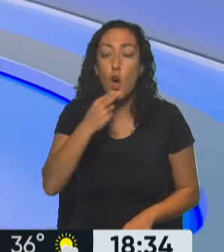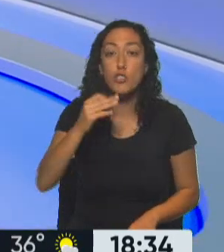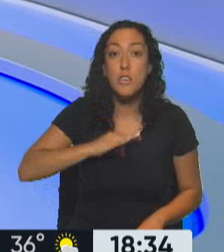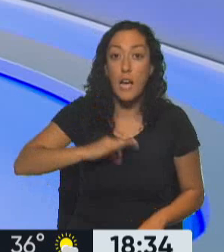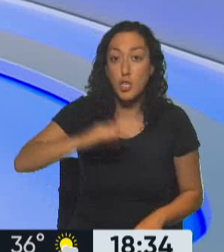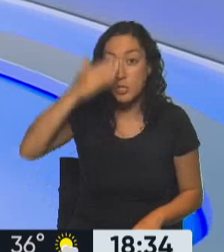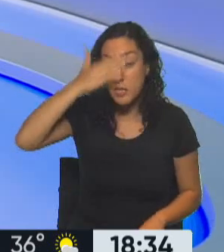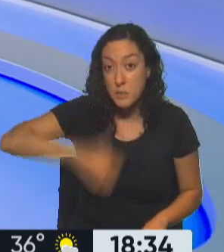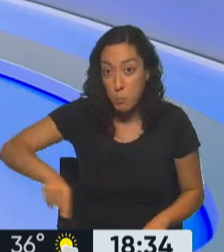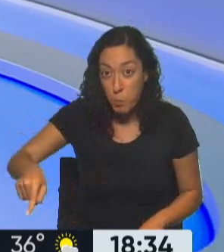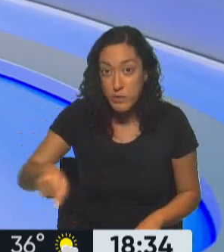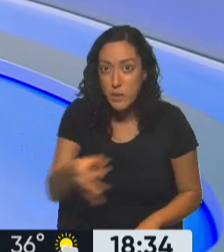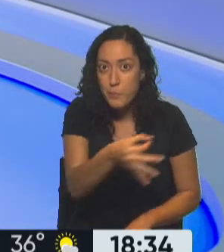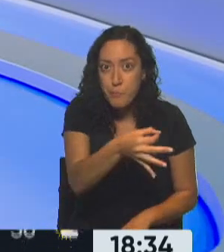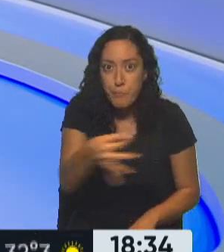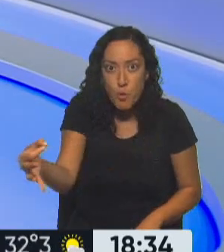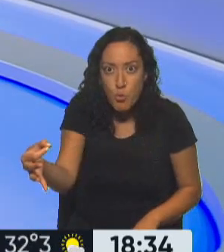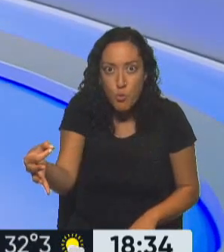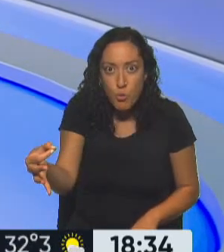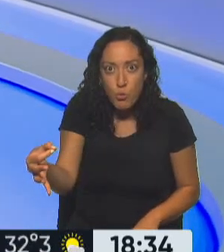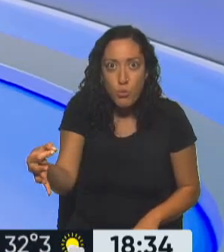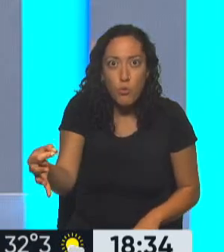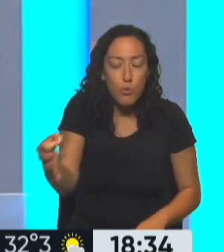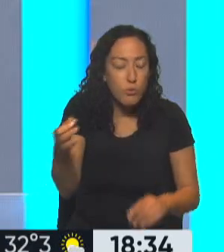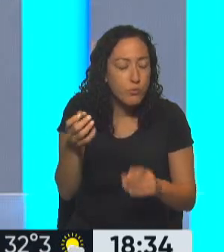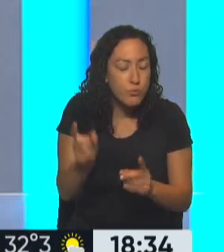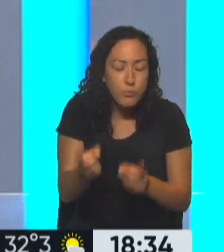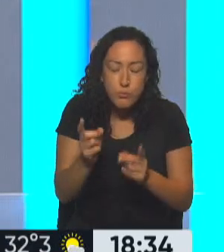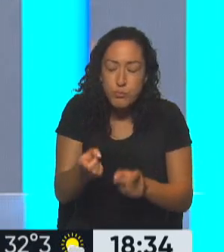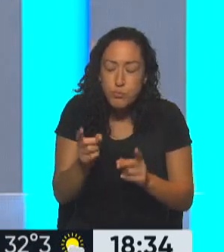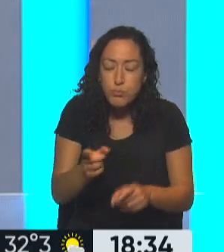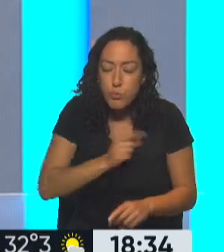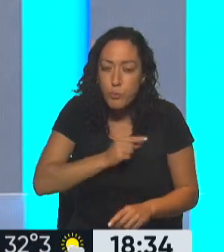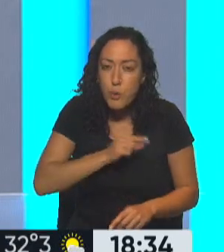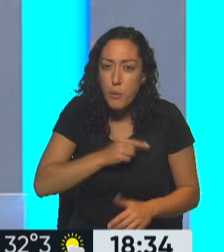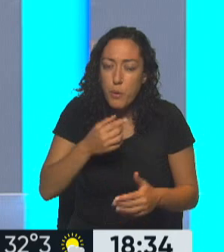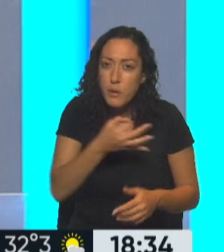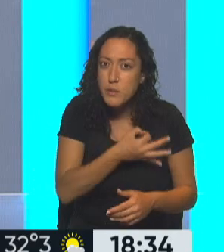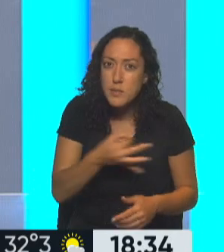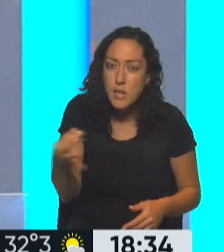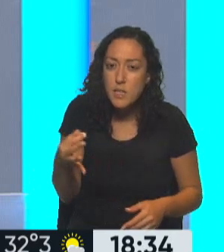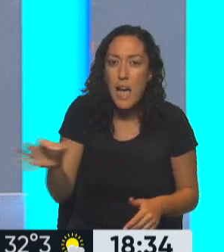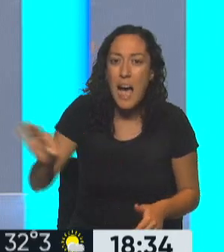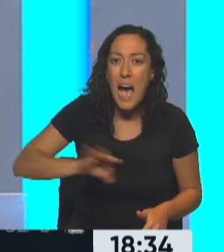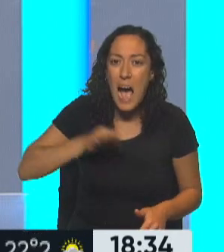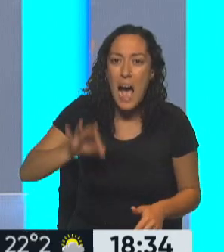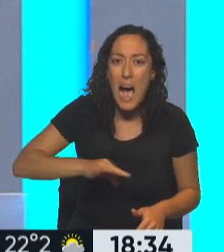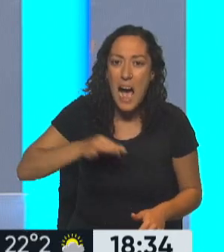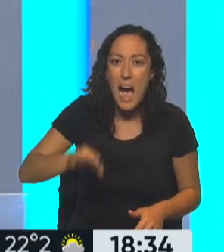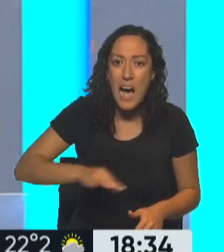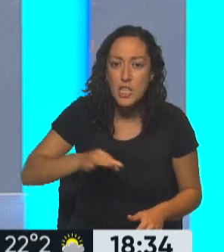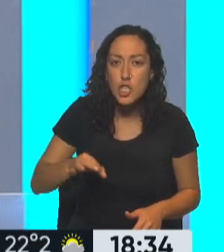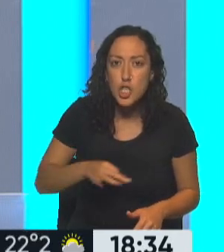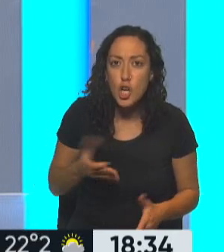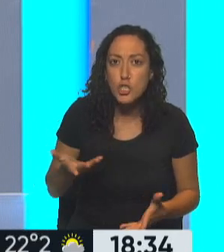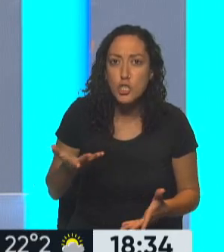después, esa verdad se mantiene porque es rigurosamente así. Cuando pasan los años cada vez te faltan en más